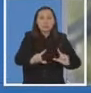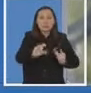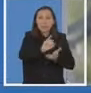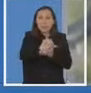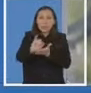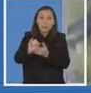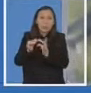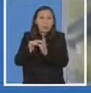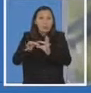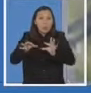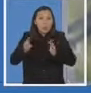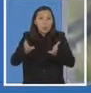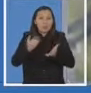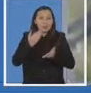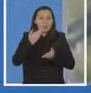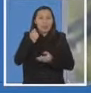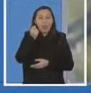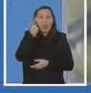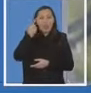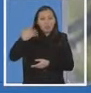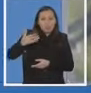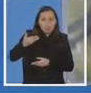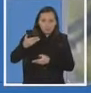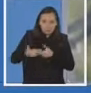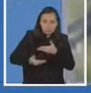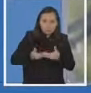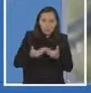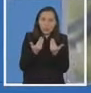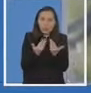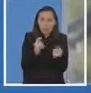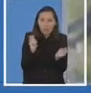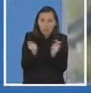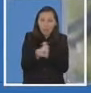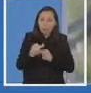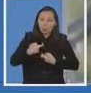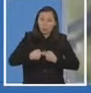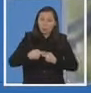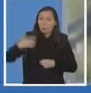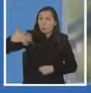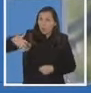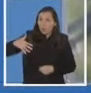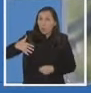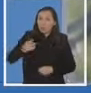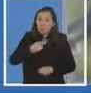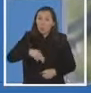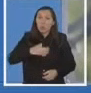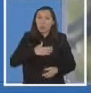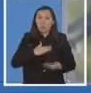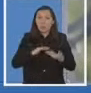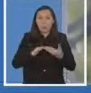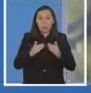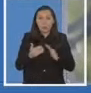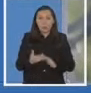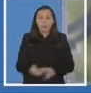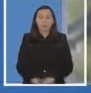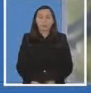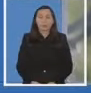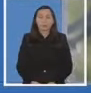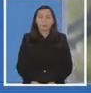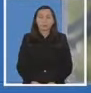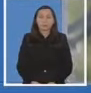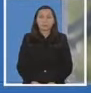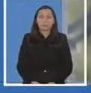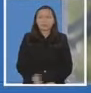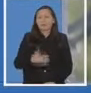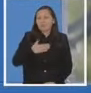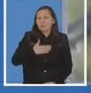y que la democracia tenga sentido, ¿no? Porque genera cambios concretos y sustantivos en nuestra comunidad.